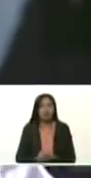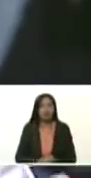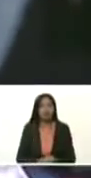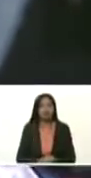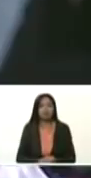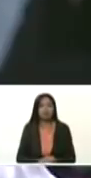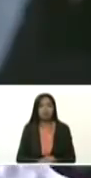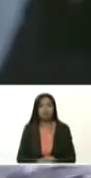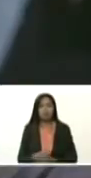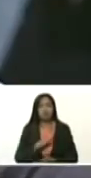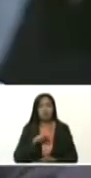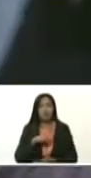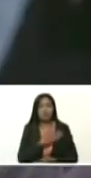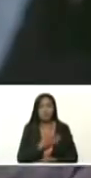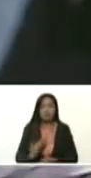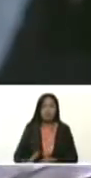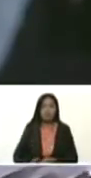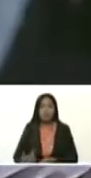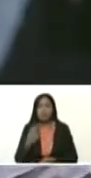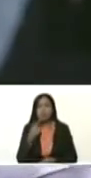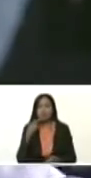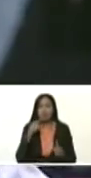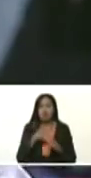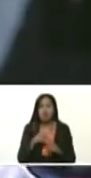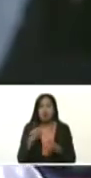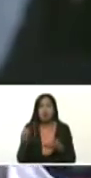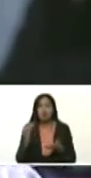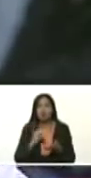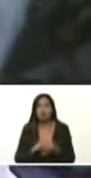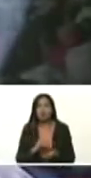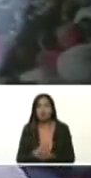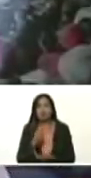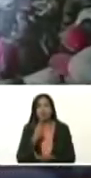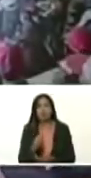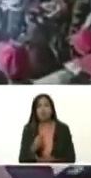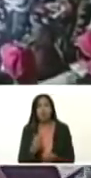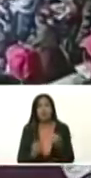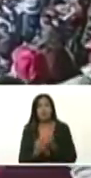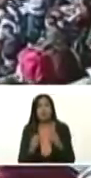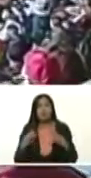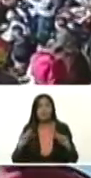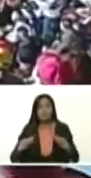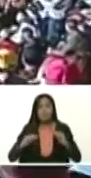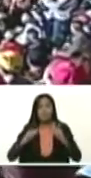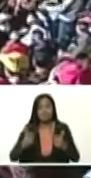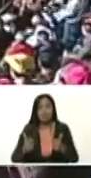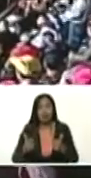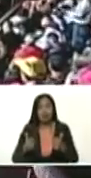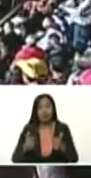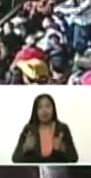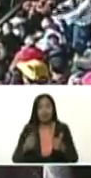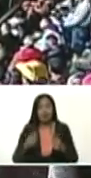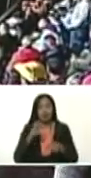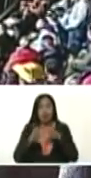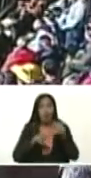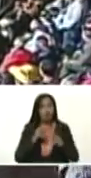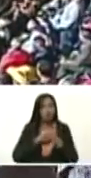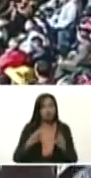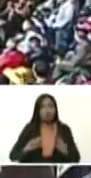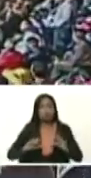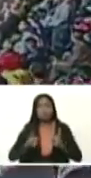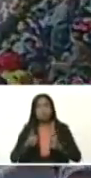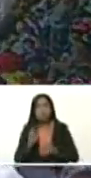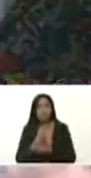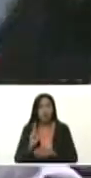con nuestro presidente que nos asignaron nuevamente, dijo, la planta hay que arrancarla y que sea con las uñas, tenemos que echarle